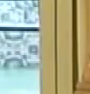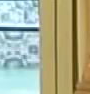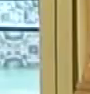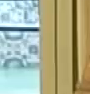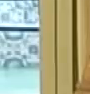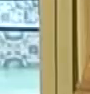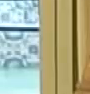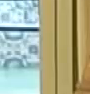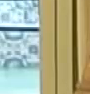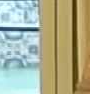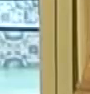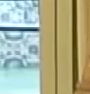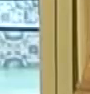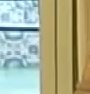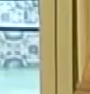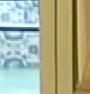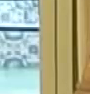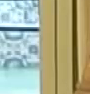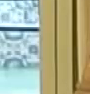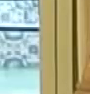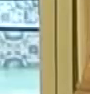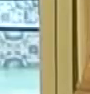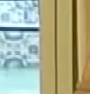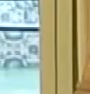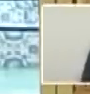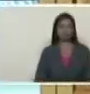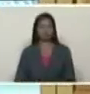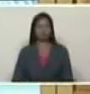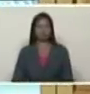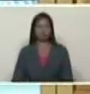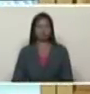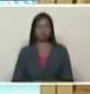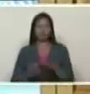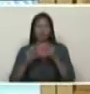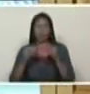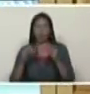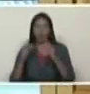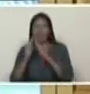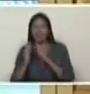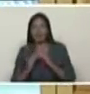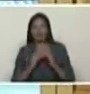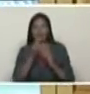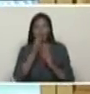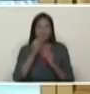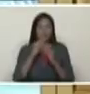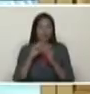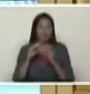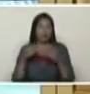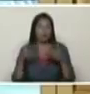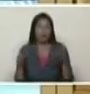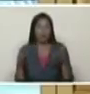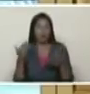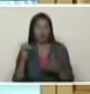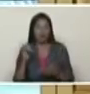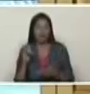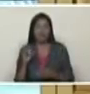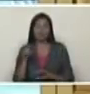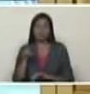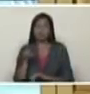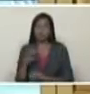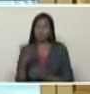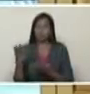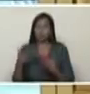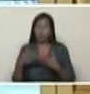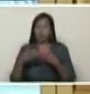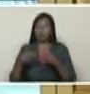nuestro pueblo, mira, vaya construyendo. La clave de las casas de alimentación, de los comedores populares, es que les llegue